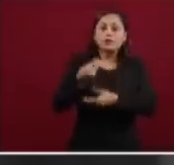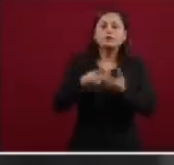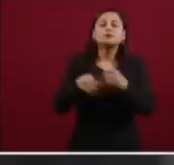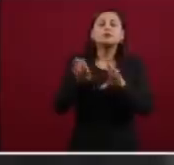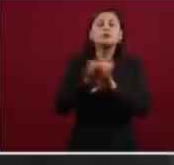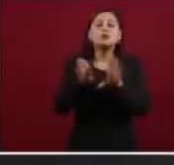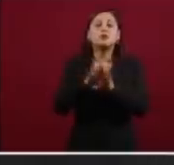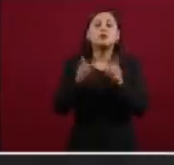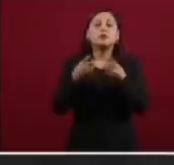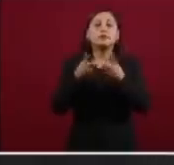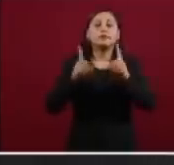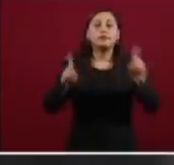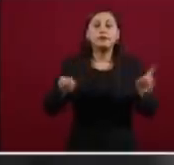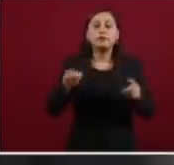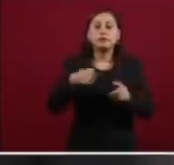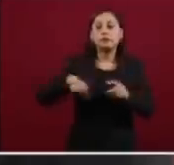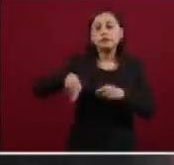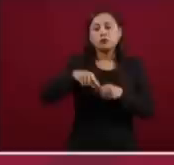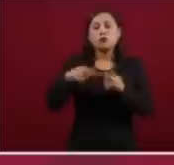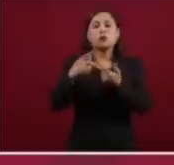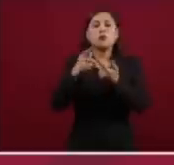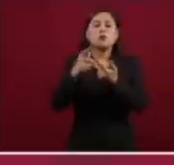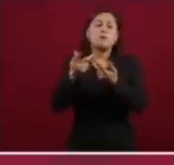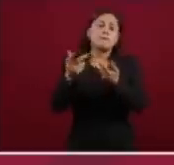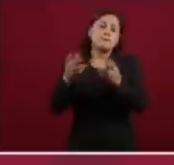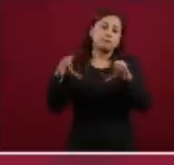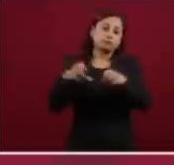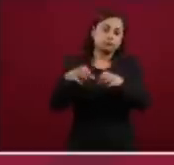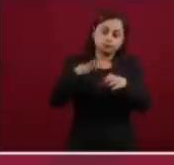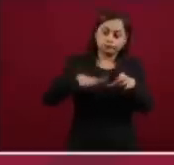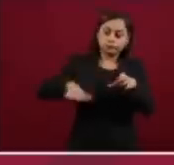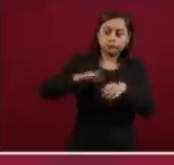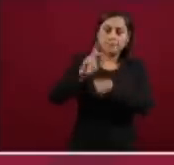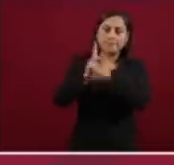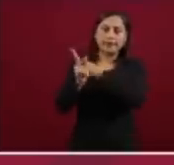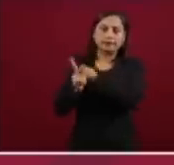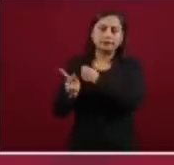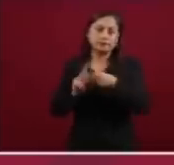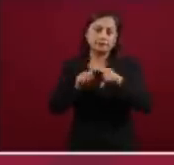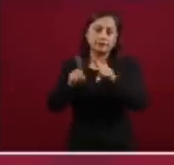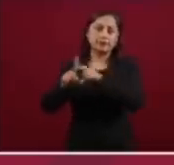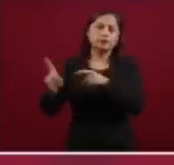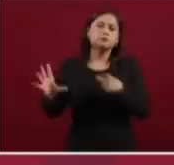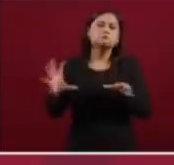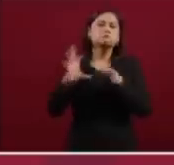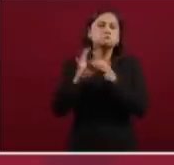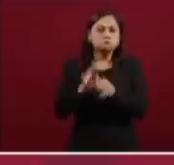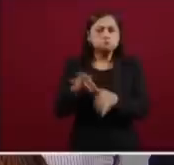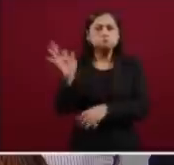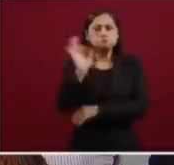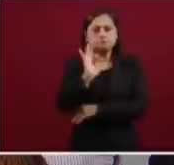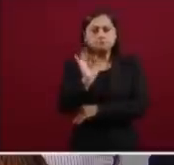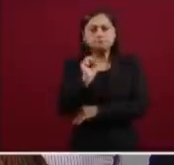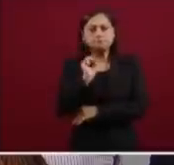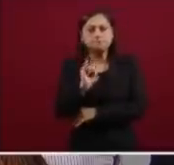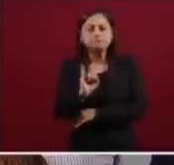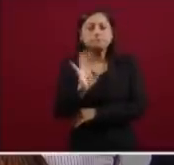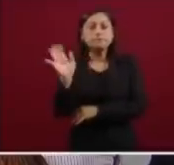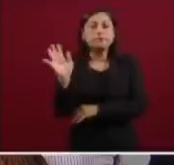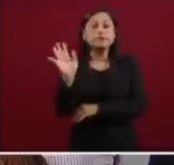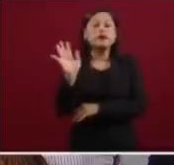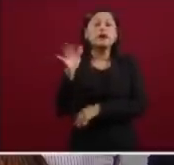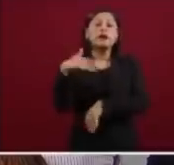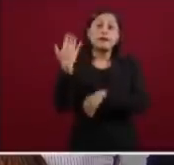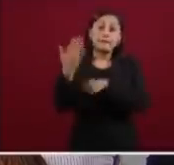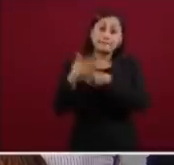pueblos entonces si es muy probable que desde el encuentro con el presidente de